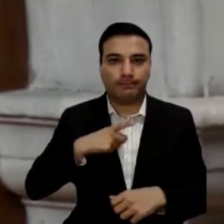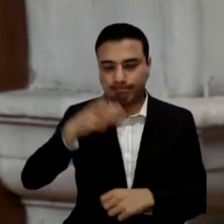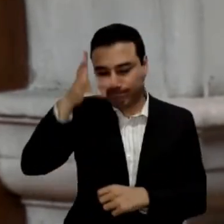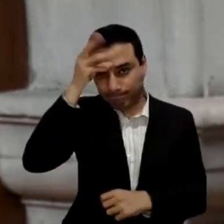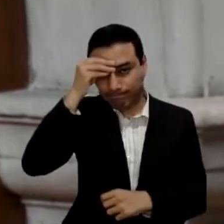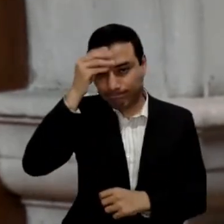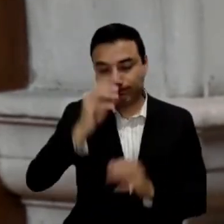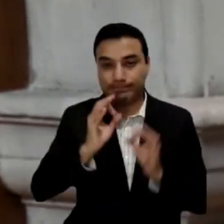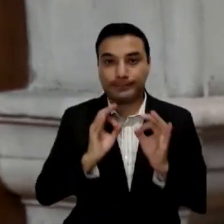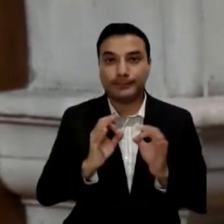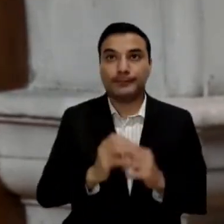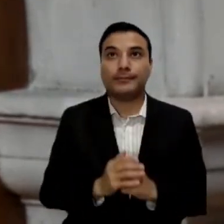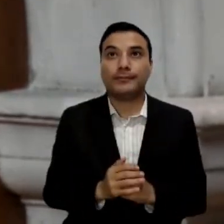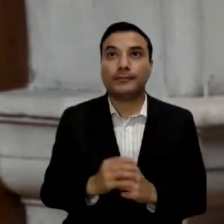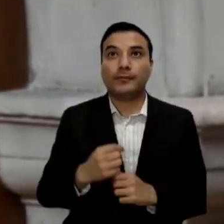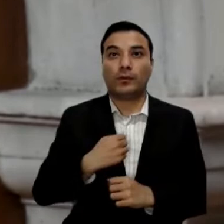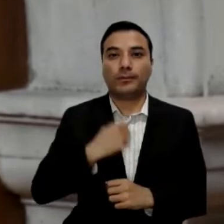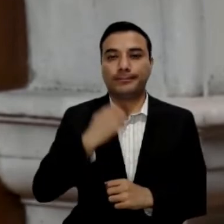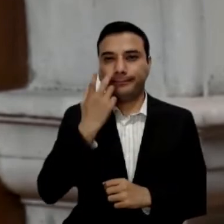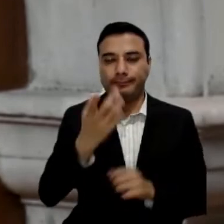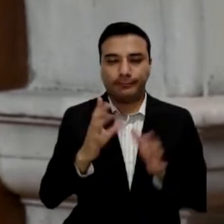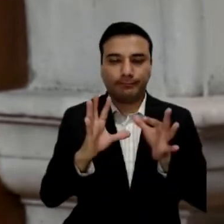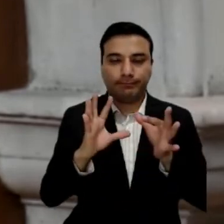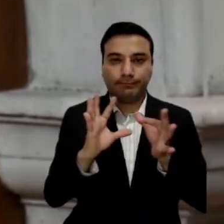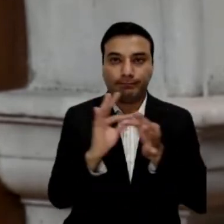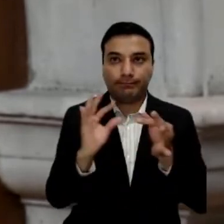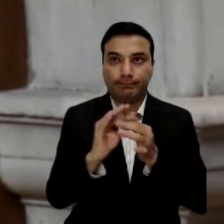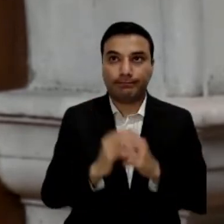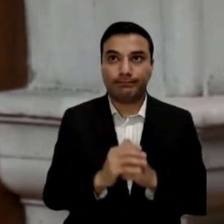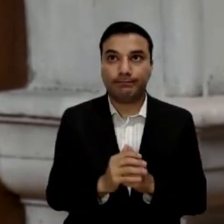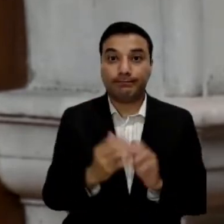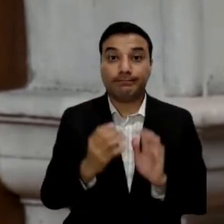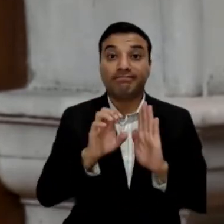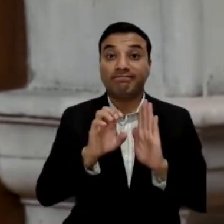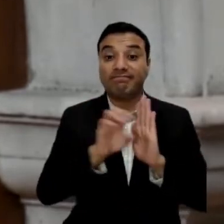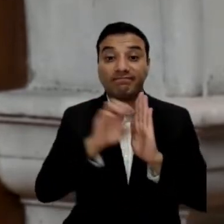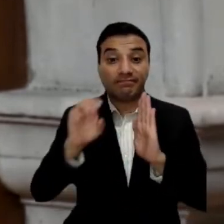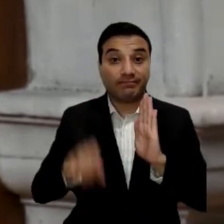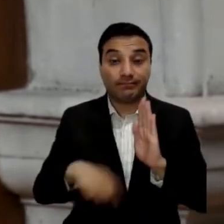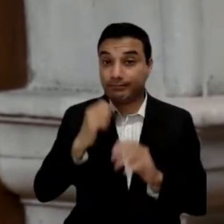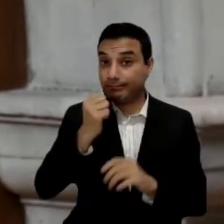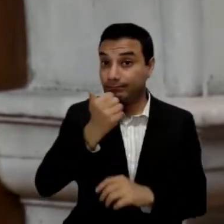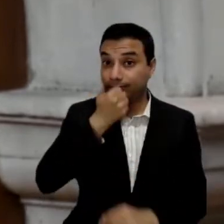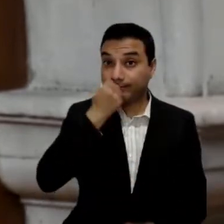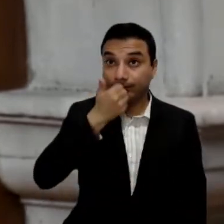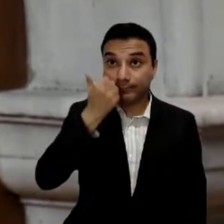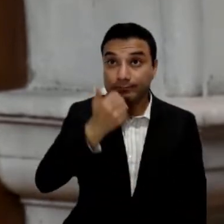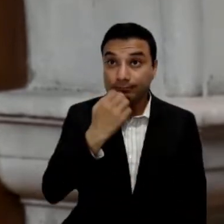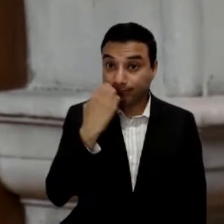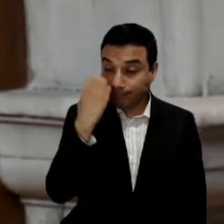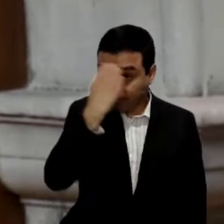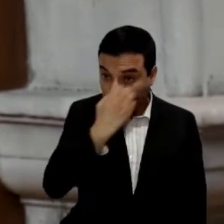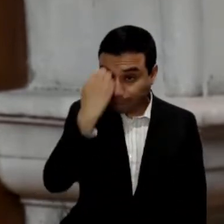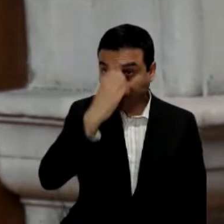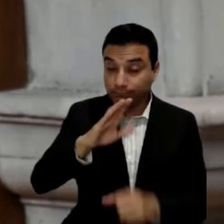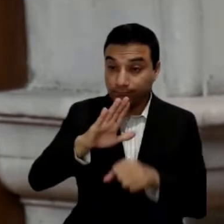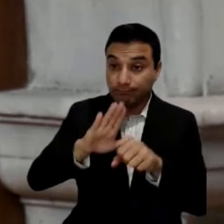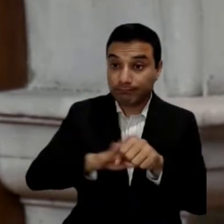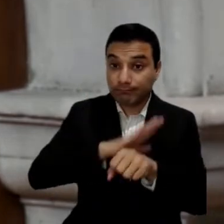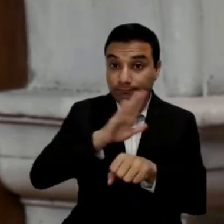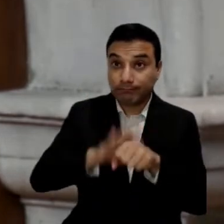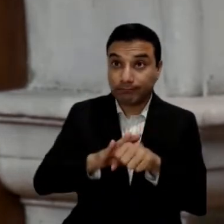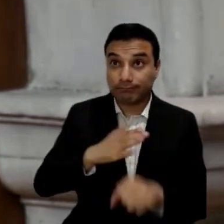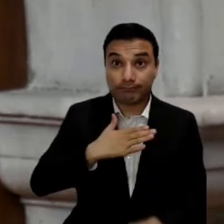Aquí quisiera puntualizar, si no evaluamos a nuestros alumnos de manera totalmente